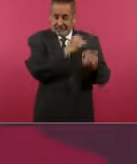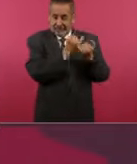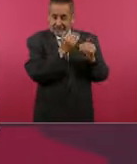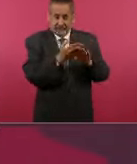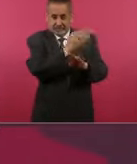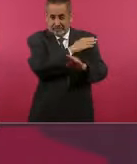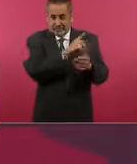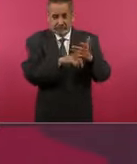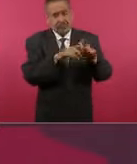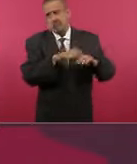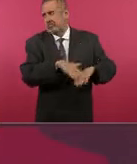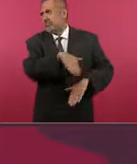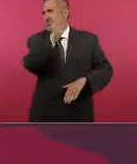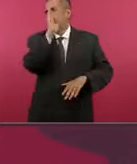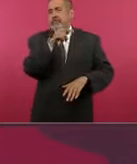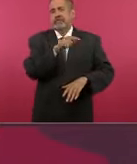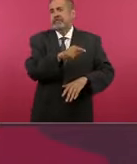antes,